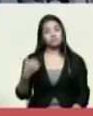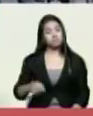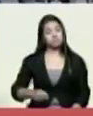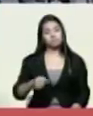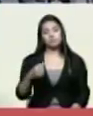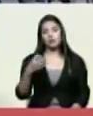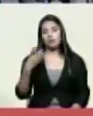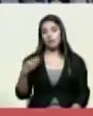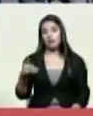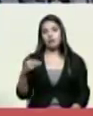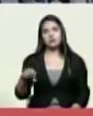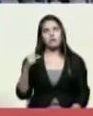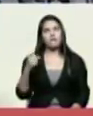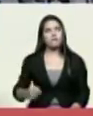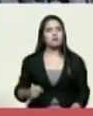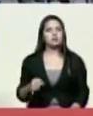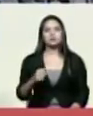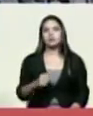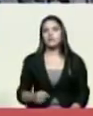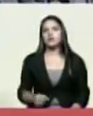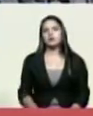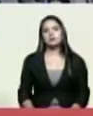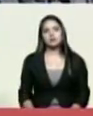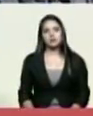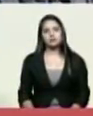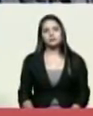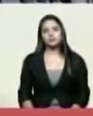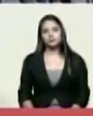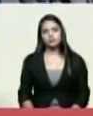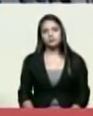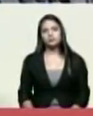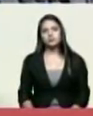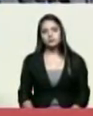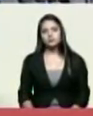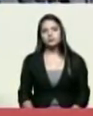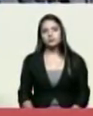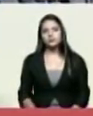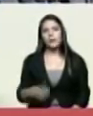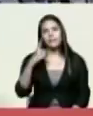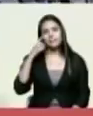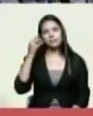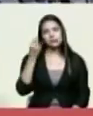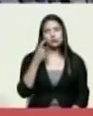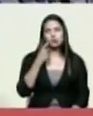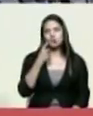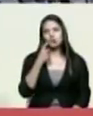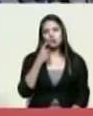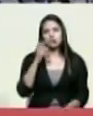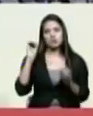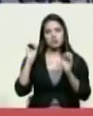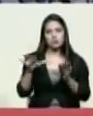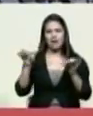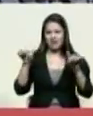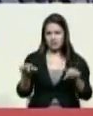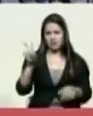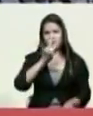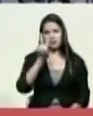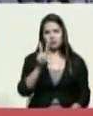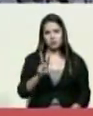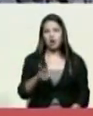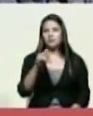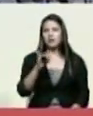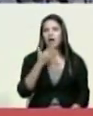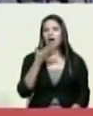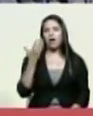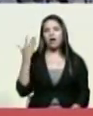derecha. Muy, pero muy de derecha. Pensó hasta pedir la baja. Aquí en Venezuela había una